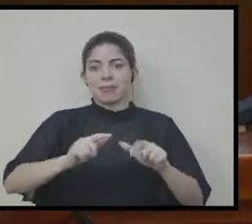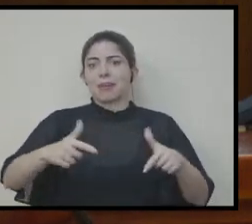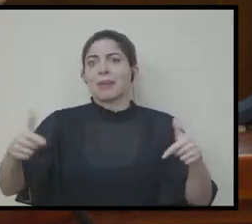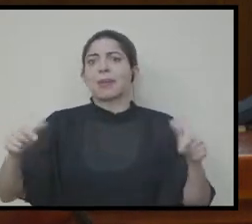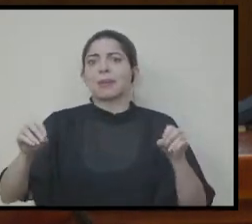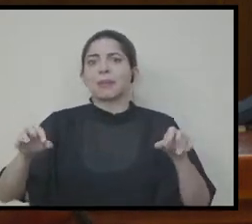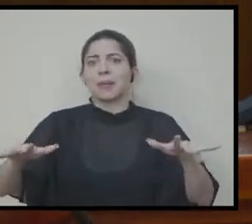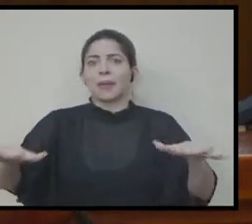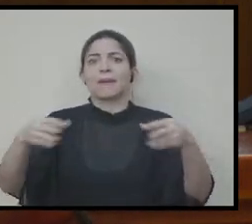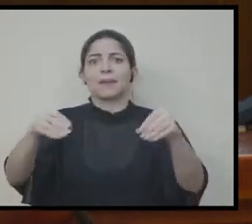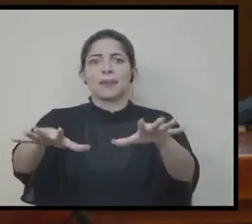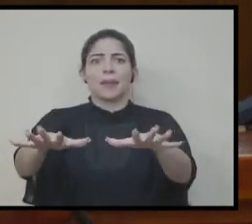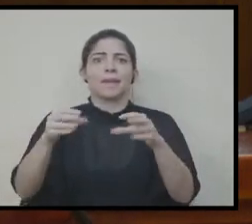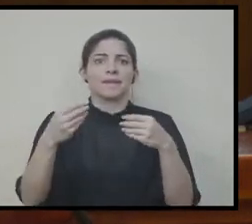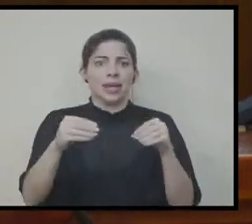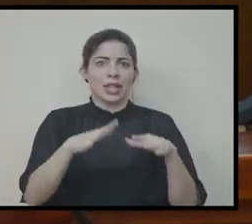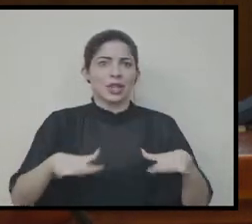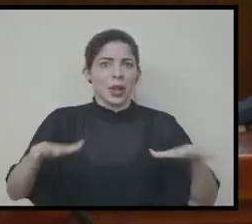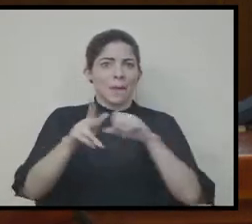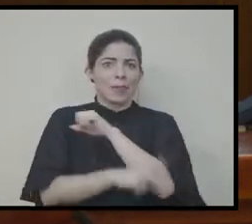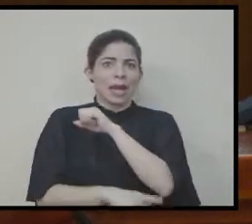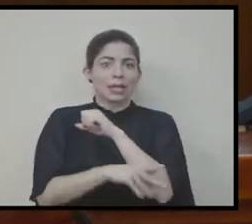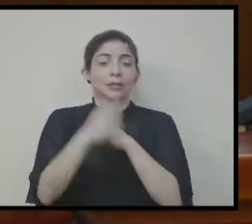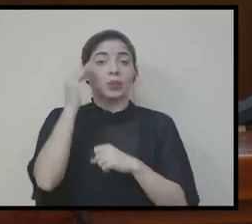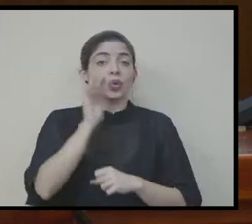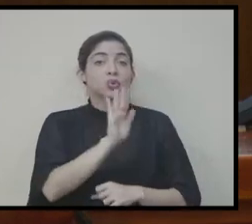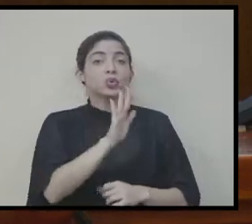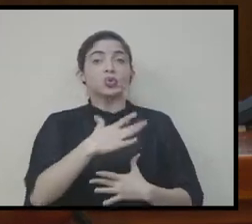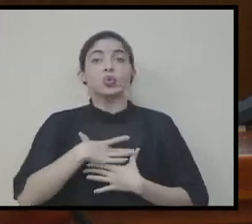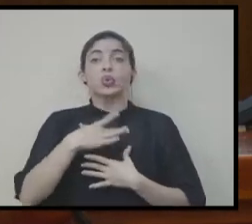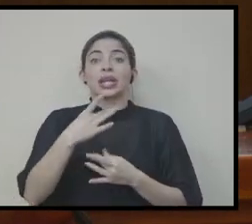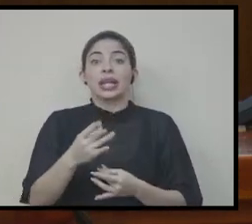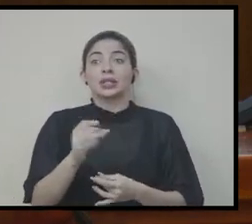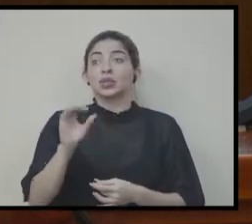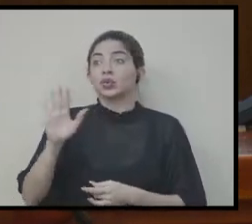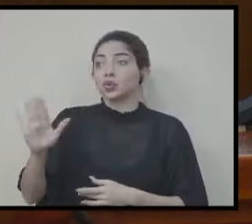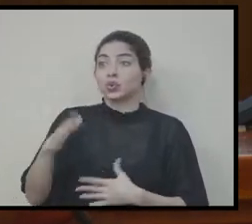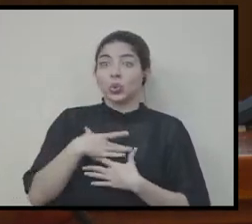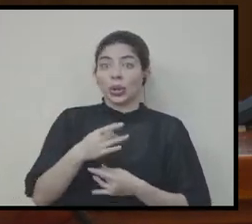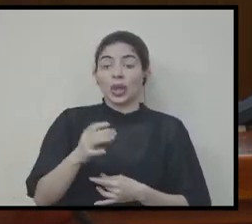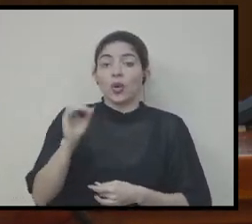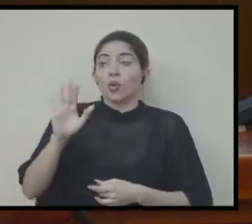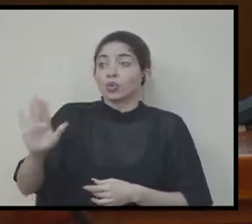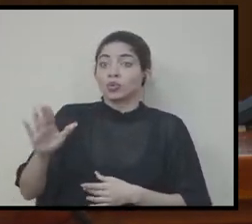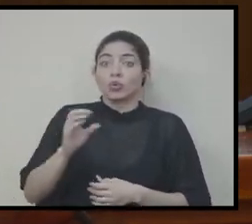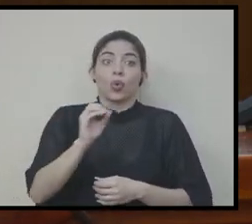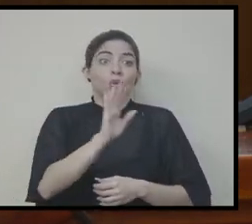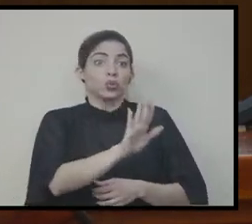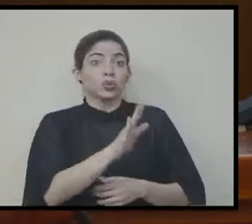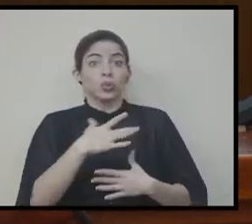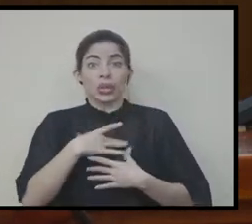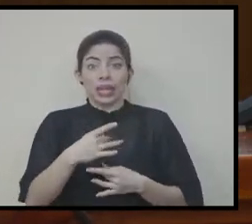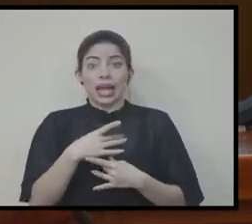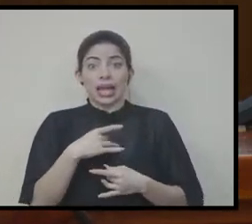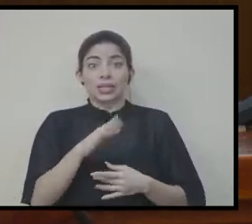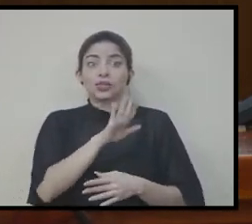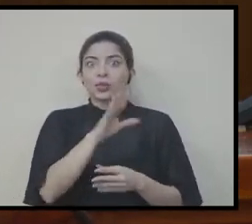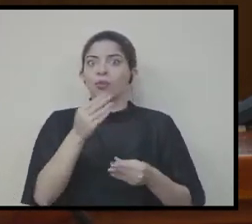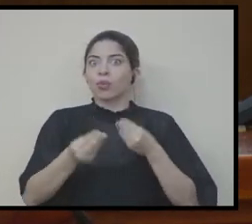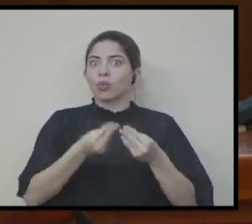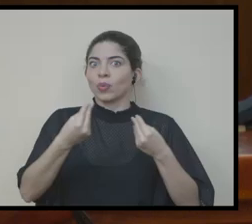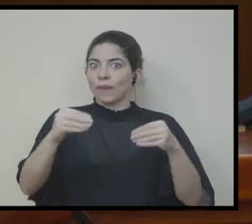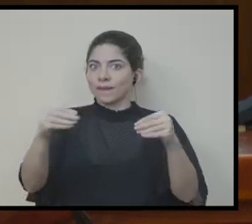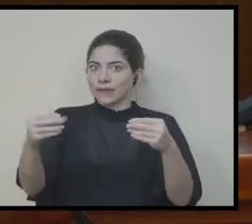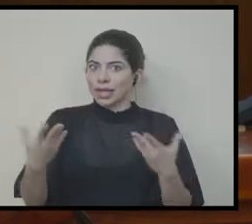todo el país. Al fin y al cabo, el interés suyo, o el suyo, o el suyo, o el suyo, es que su producto se